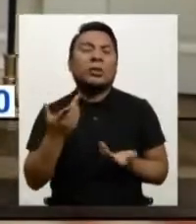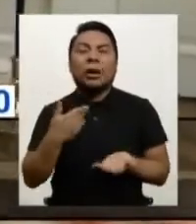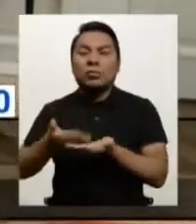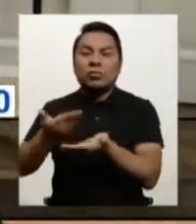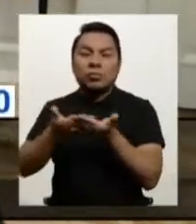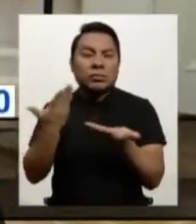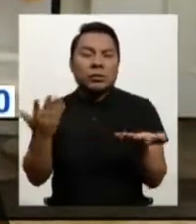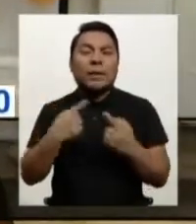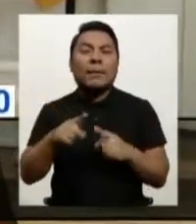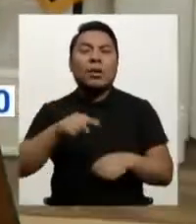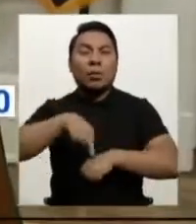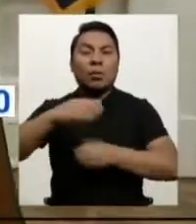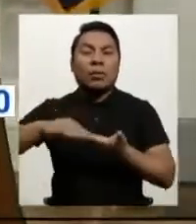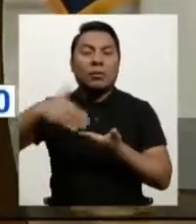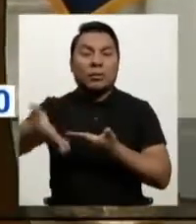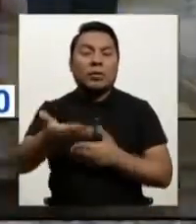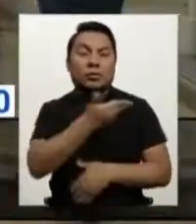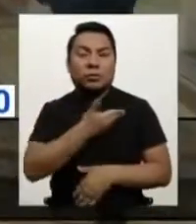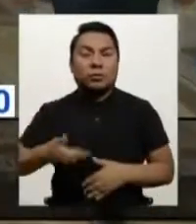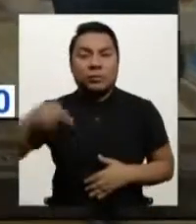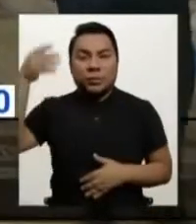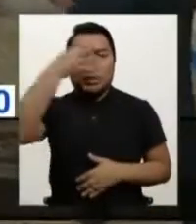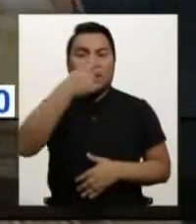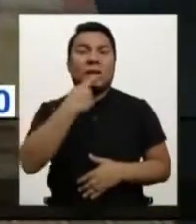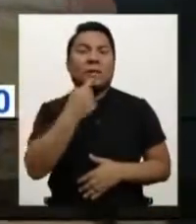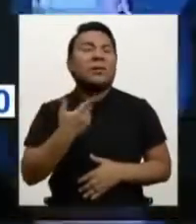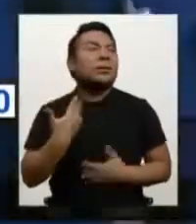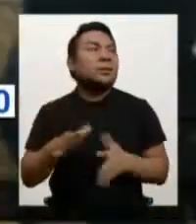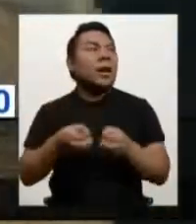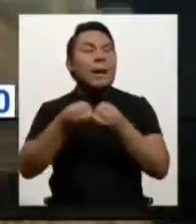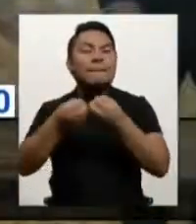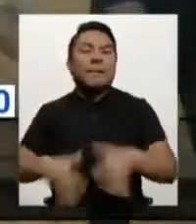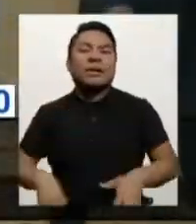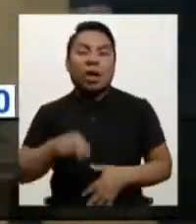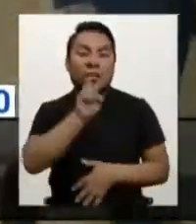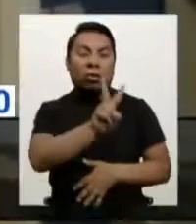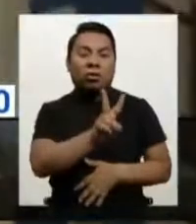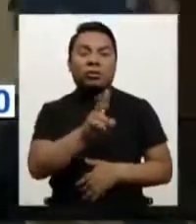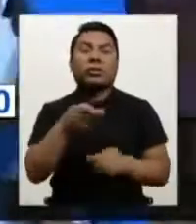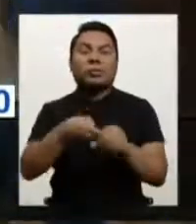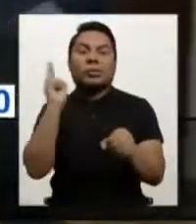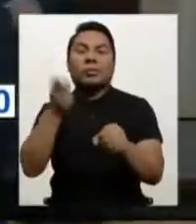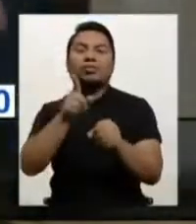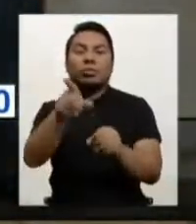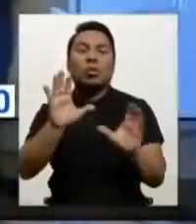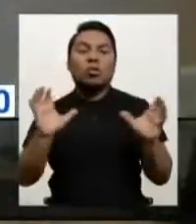En cuestión de horas, el mandatario estadounidense ha perdido a dos importantes miembros en la